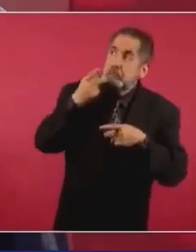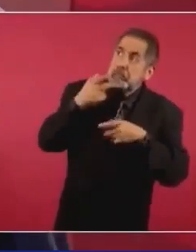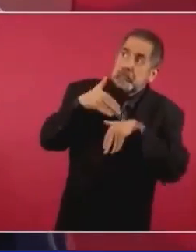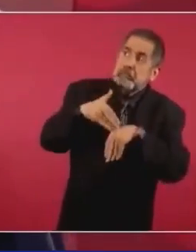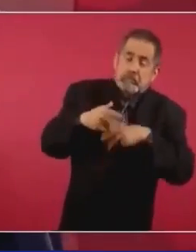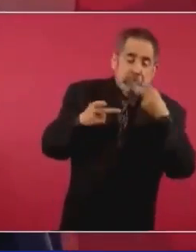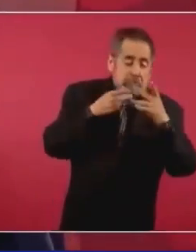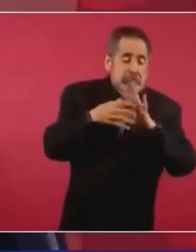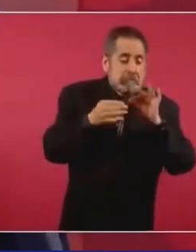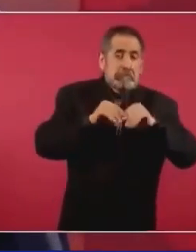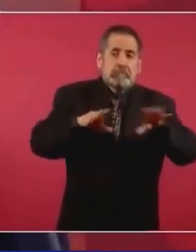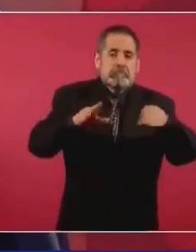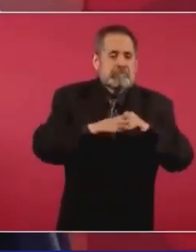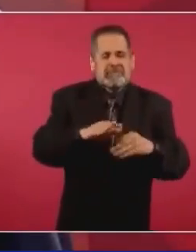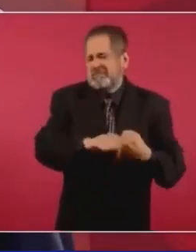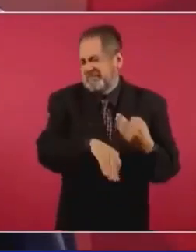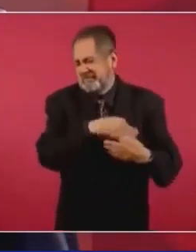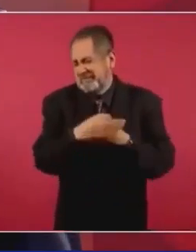todos